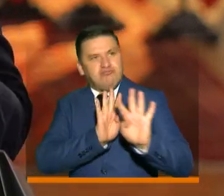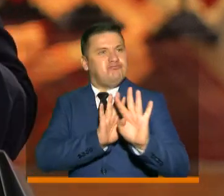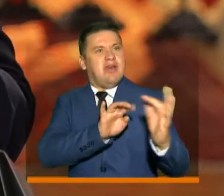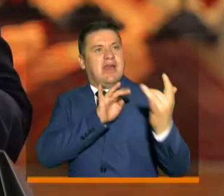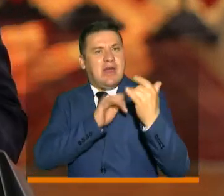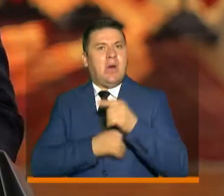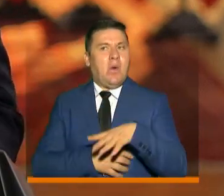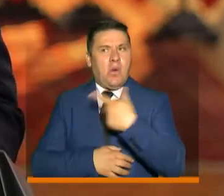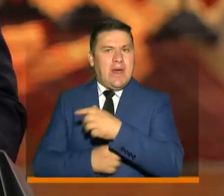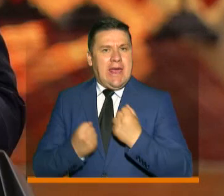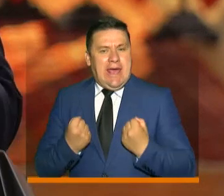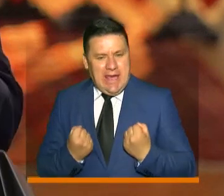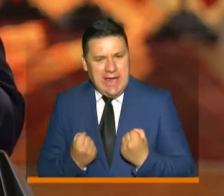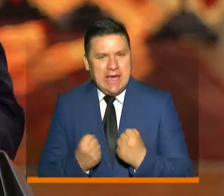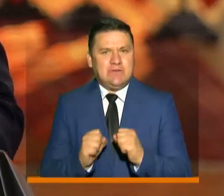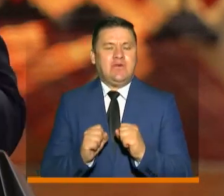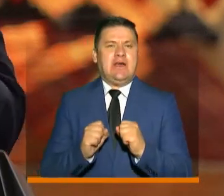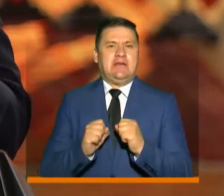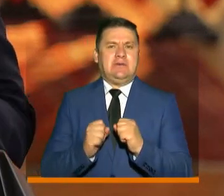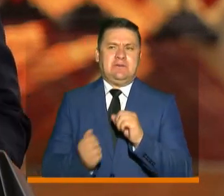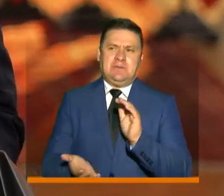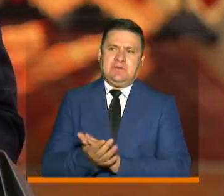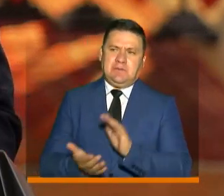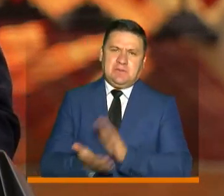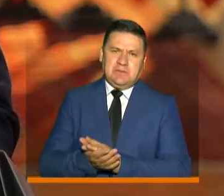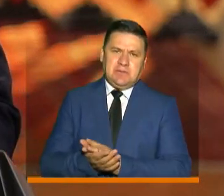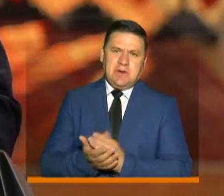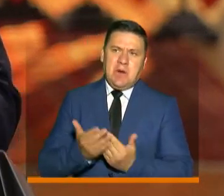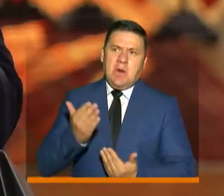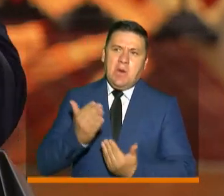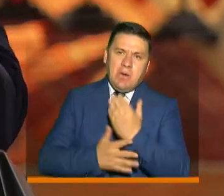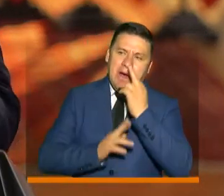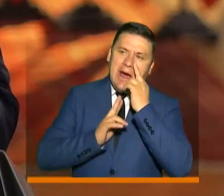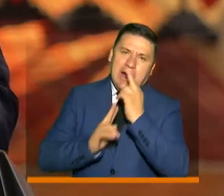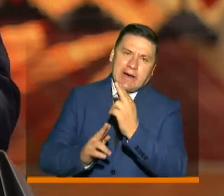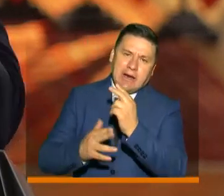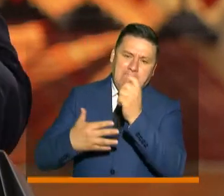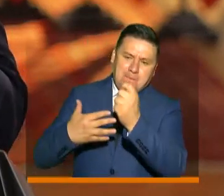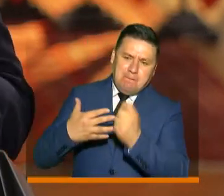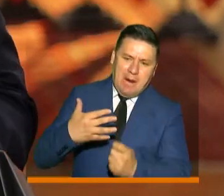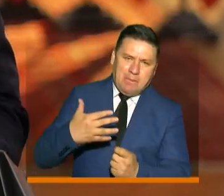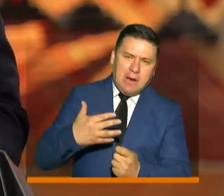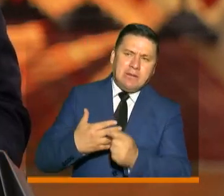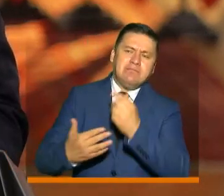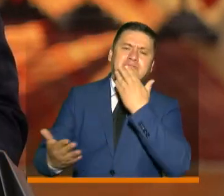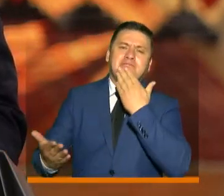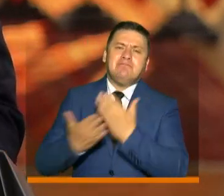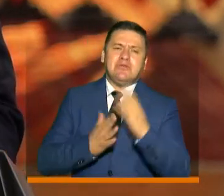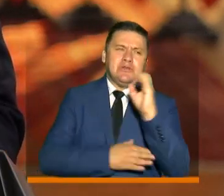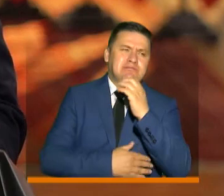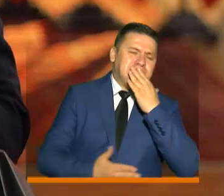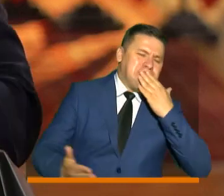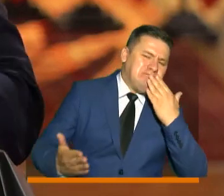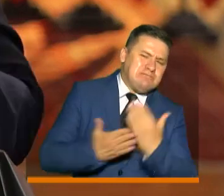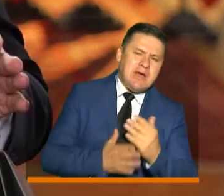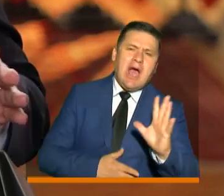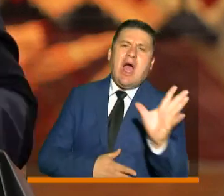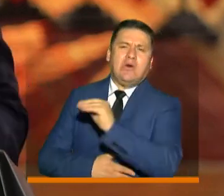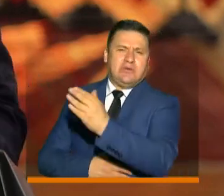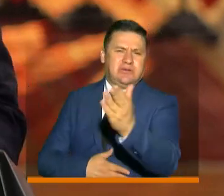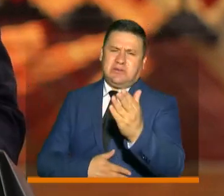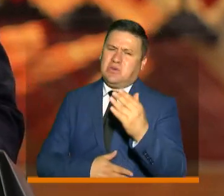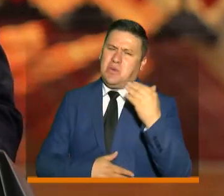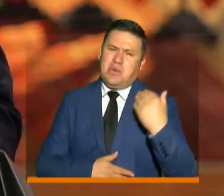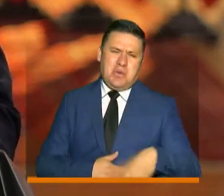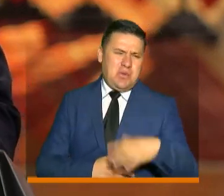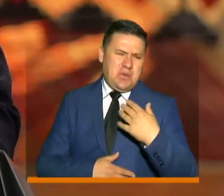reconocido a ese esfuerzo con mayores y nuevas prestaciones su coraje y la gratitud del pueblo colombiano para ustedes no